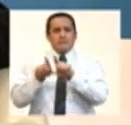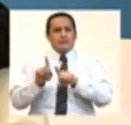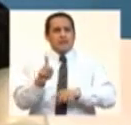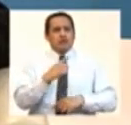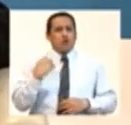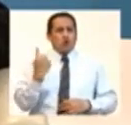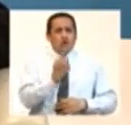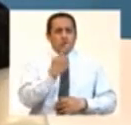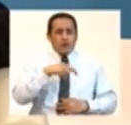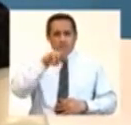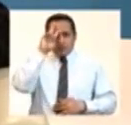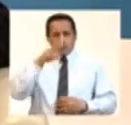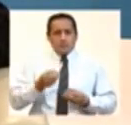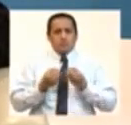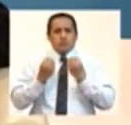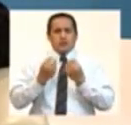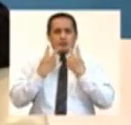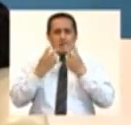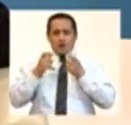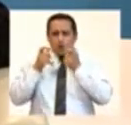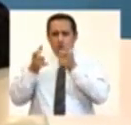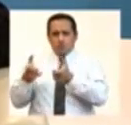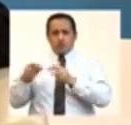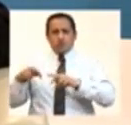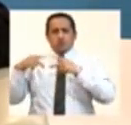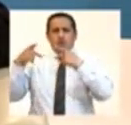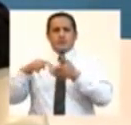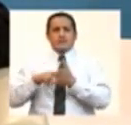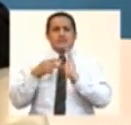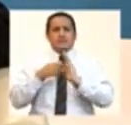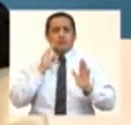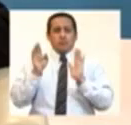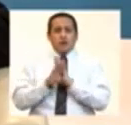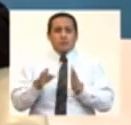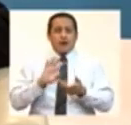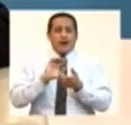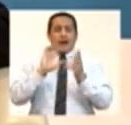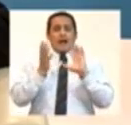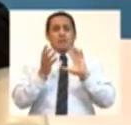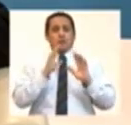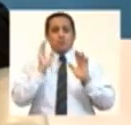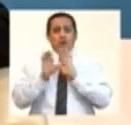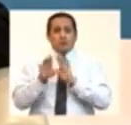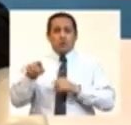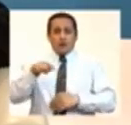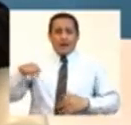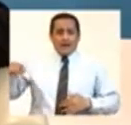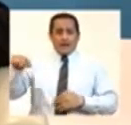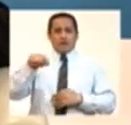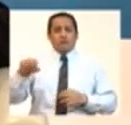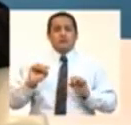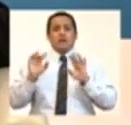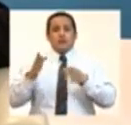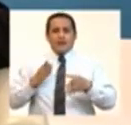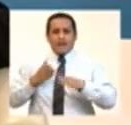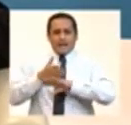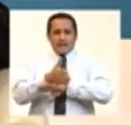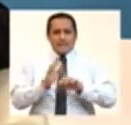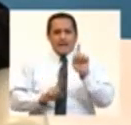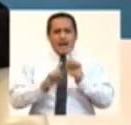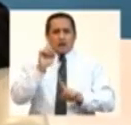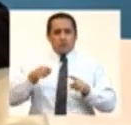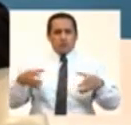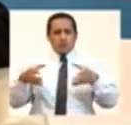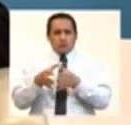humanos probablemente de todo el país, porque las condiciones de seguridad podrían verse gravemente alteradas si es que ellos penetran